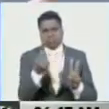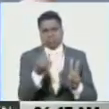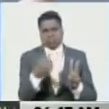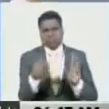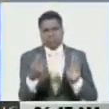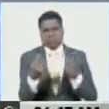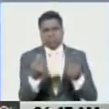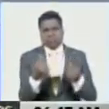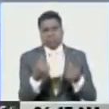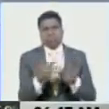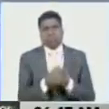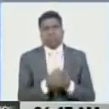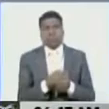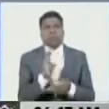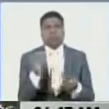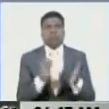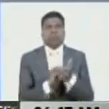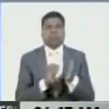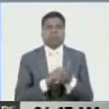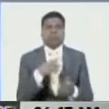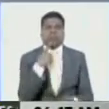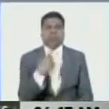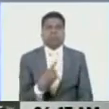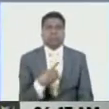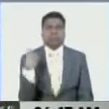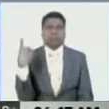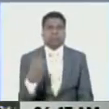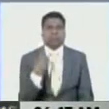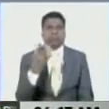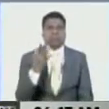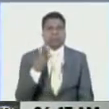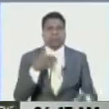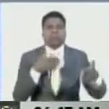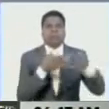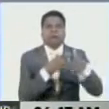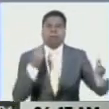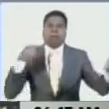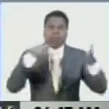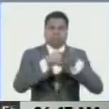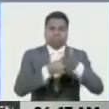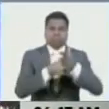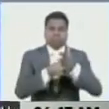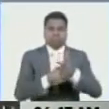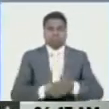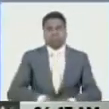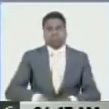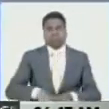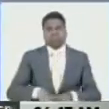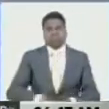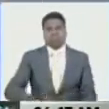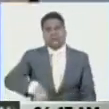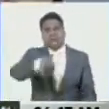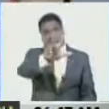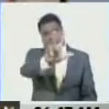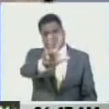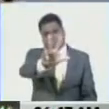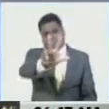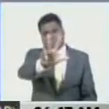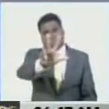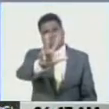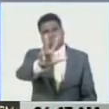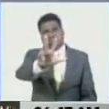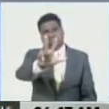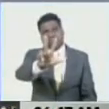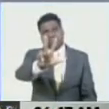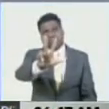como propósito. Muchas veces se ha dicho, no solamente atentar, sino golpear a tres eslabones fundamentales de